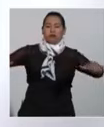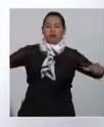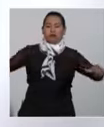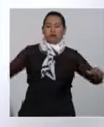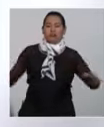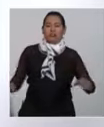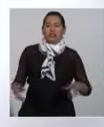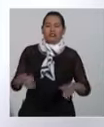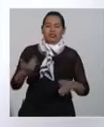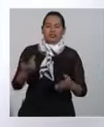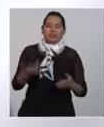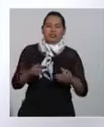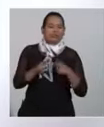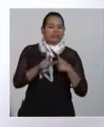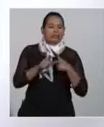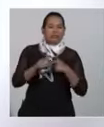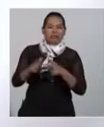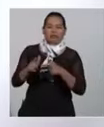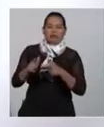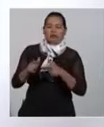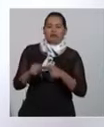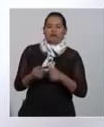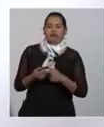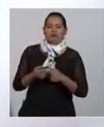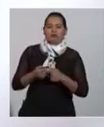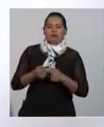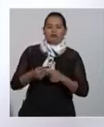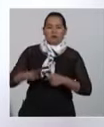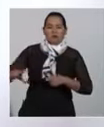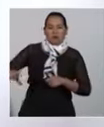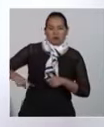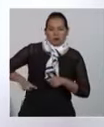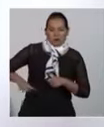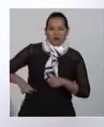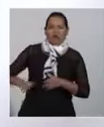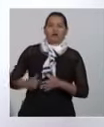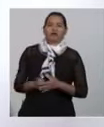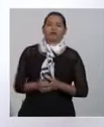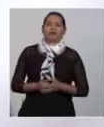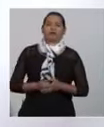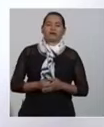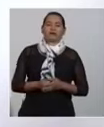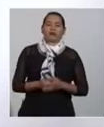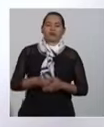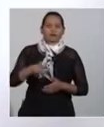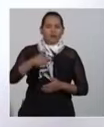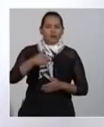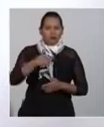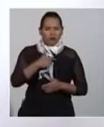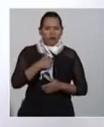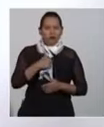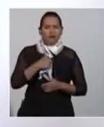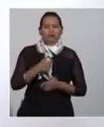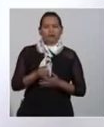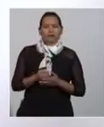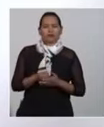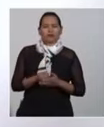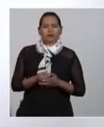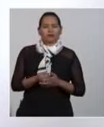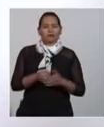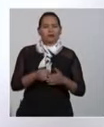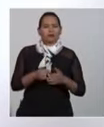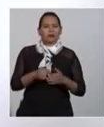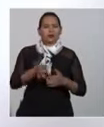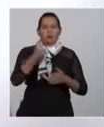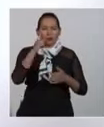Estado de Puebla. Soy un convencido del Estado de Derecho. La ley debe ser de una aplicación como regla,